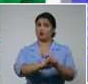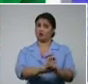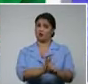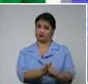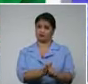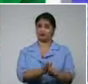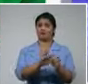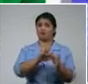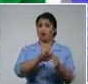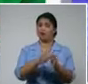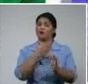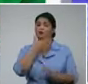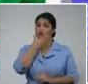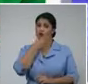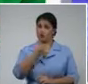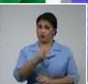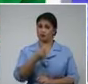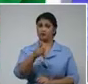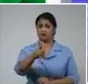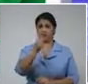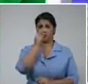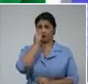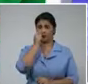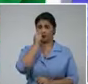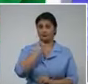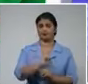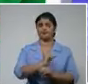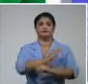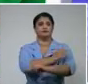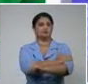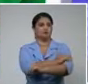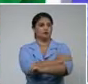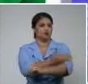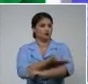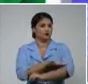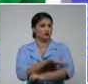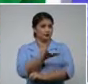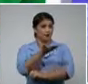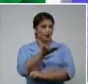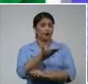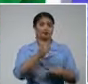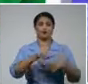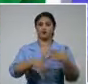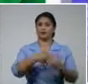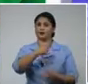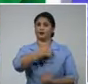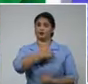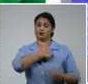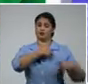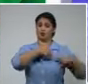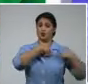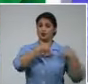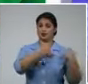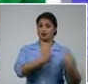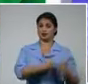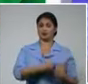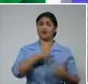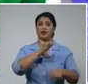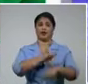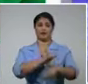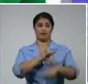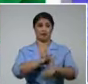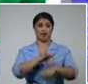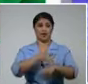relativamente joven. Una hipertensión arterial, cardiopatía isquémica, diabetes mellitus, enfermedad